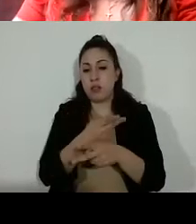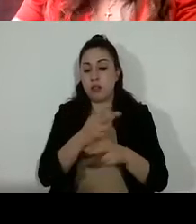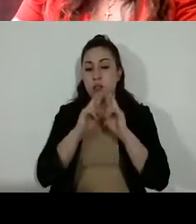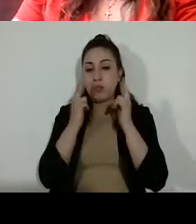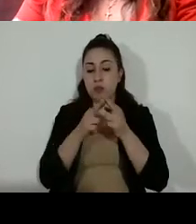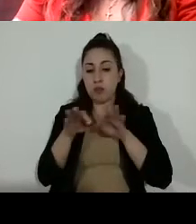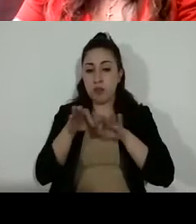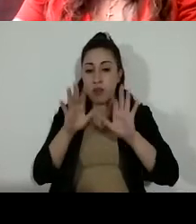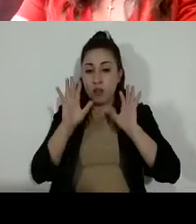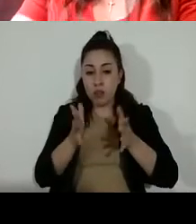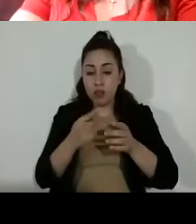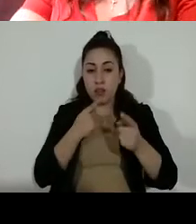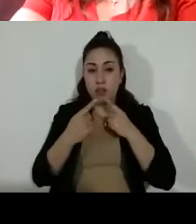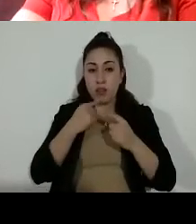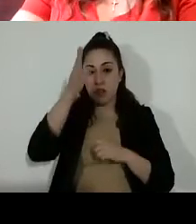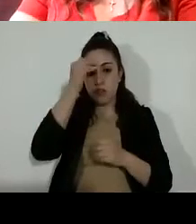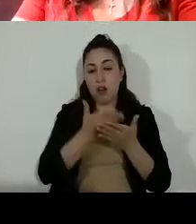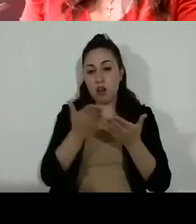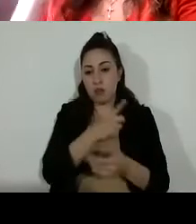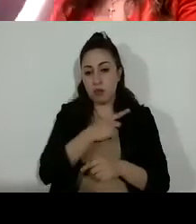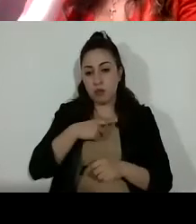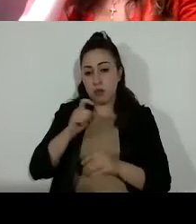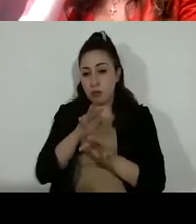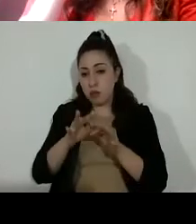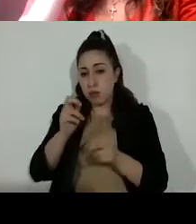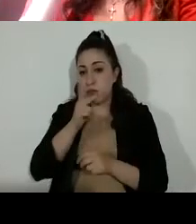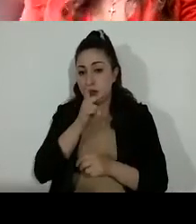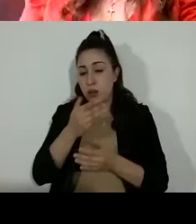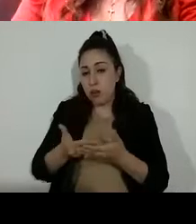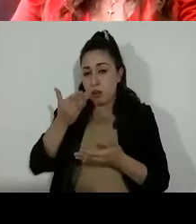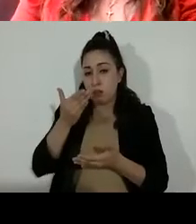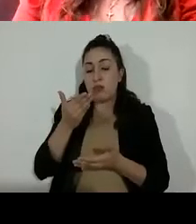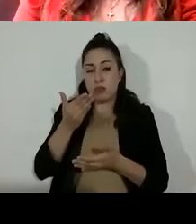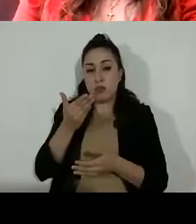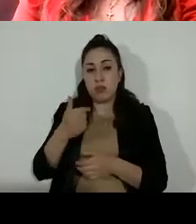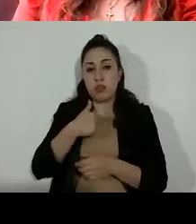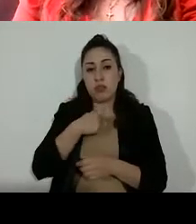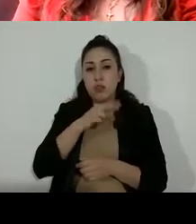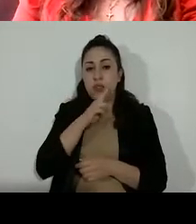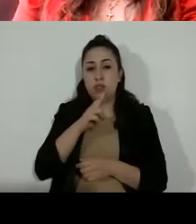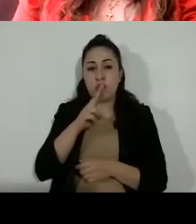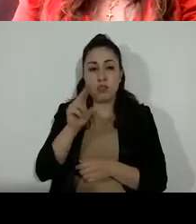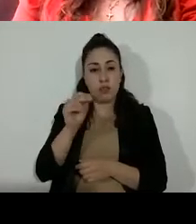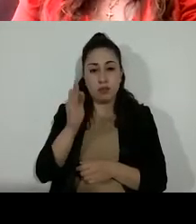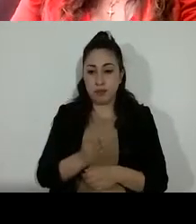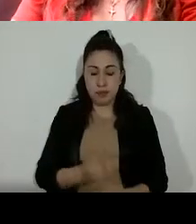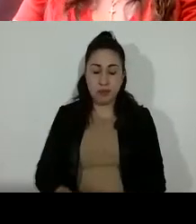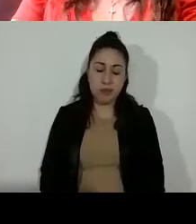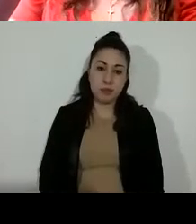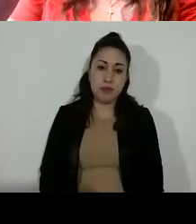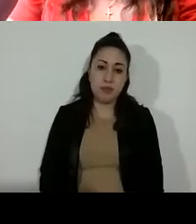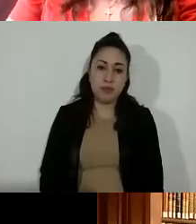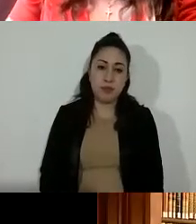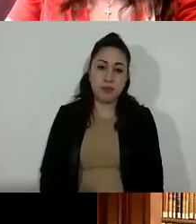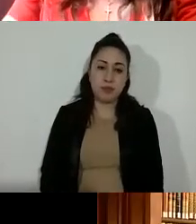acuerdos y respetando esos acuerdos de forma anticipada, yo voto en contra.